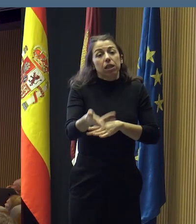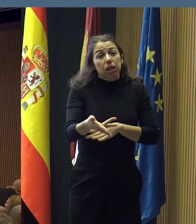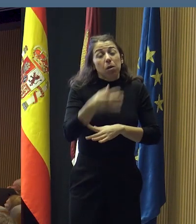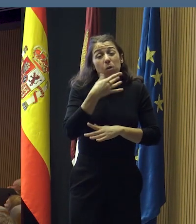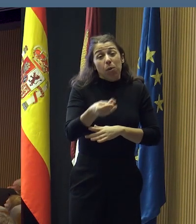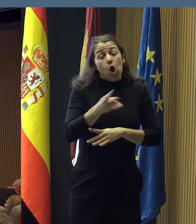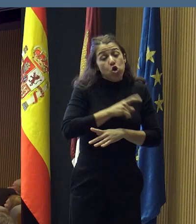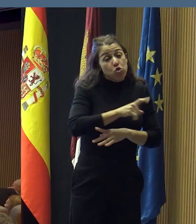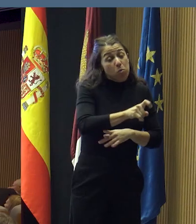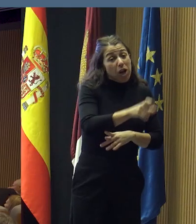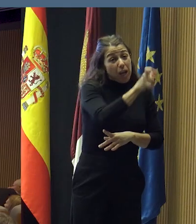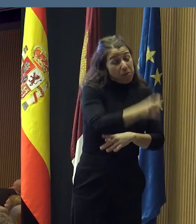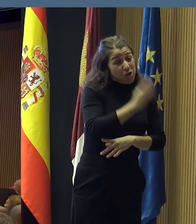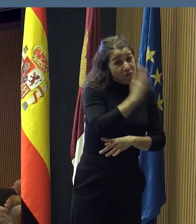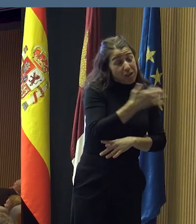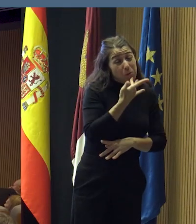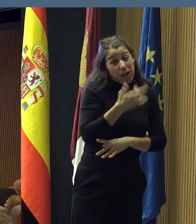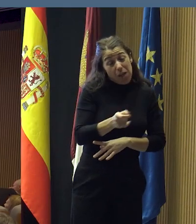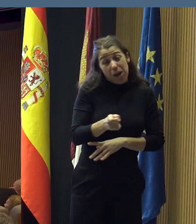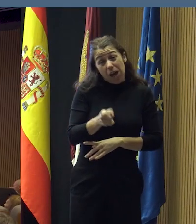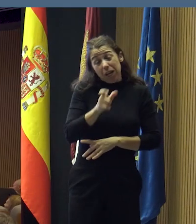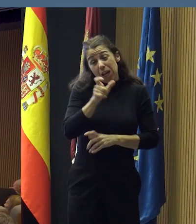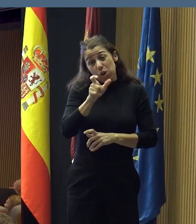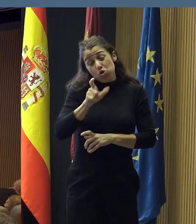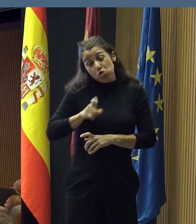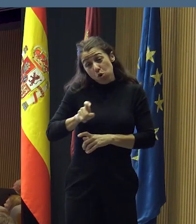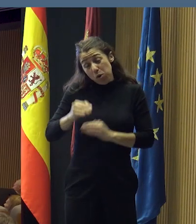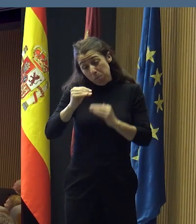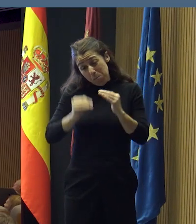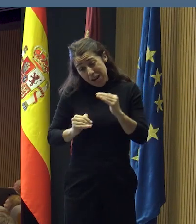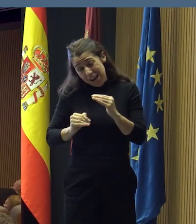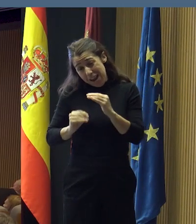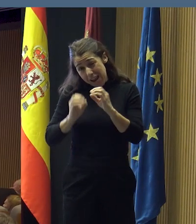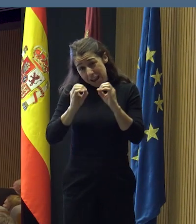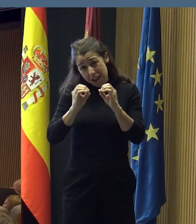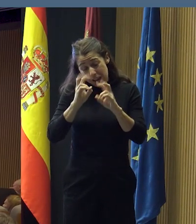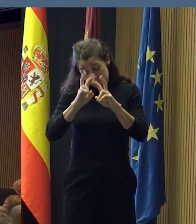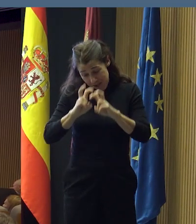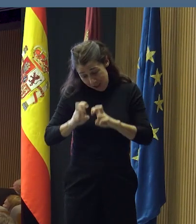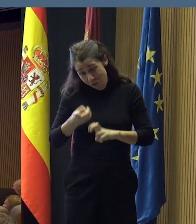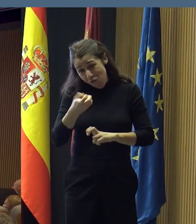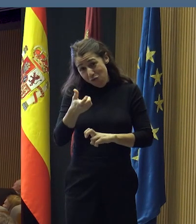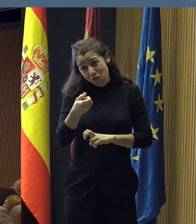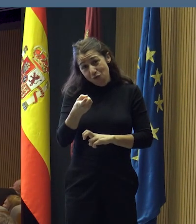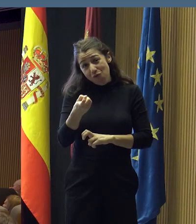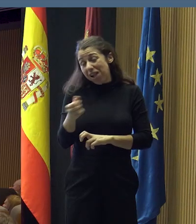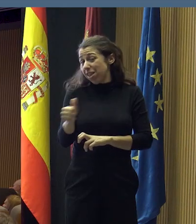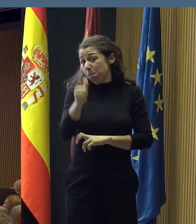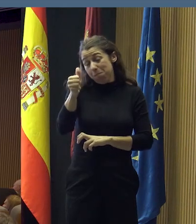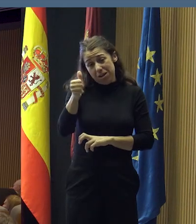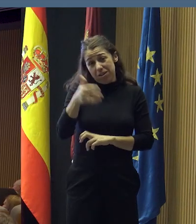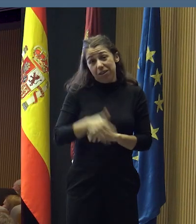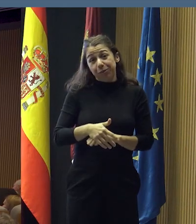por lo menos los tumores que afectan a más personas, porque es verdad que los tumores minoritarios necesitan mucha más investigación, que es otro problema que tenemos desde la investigación